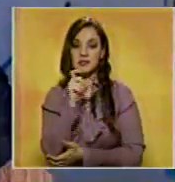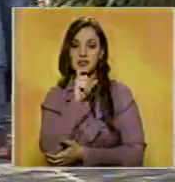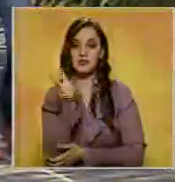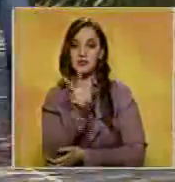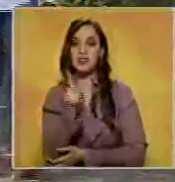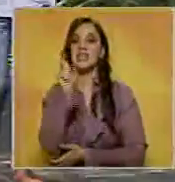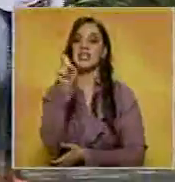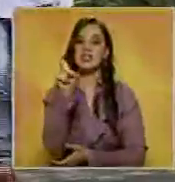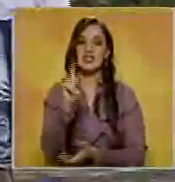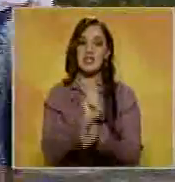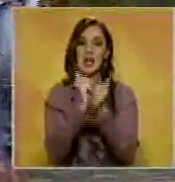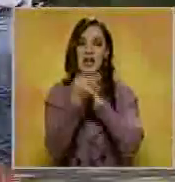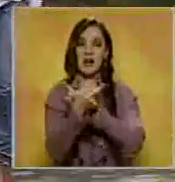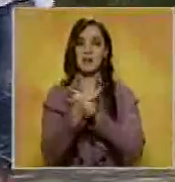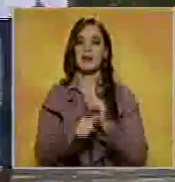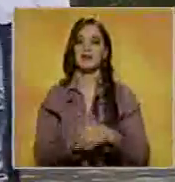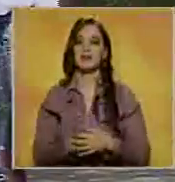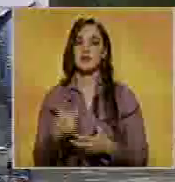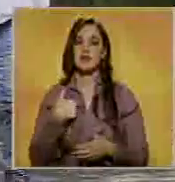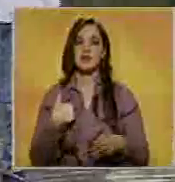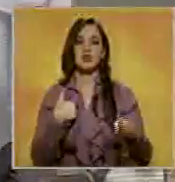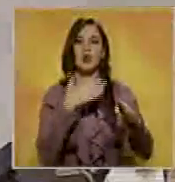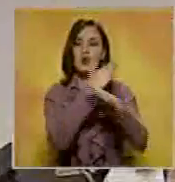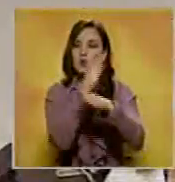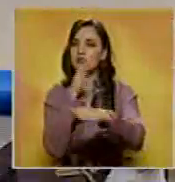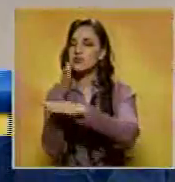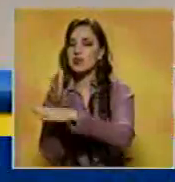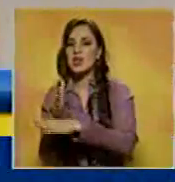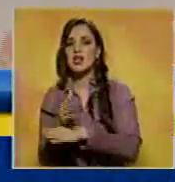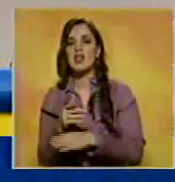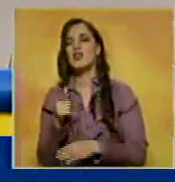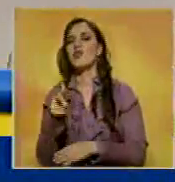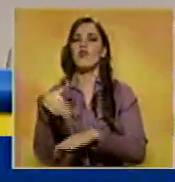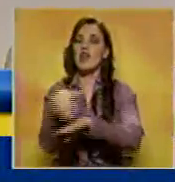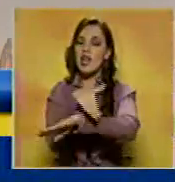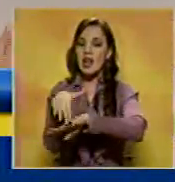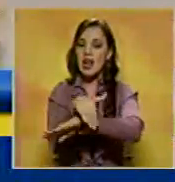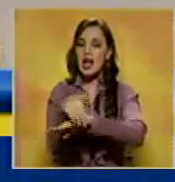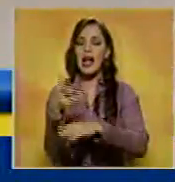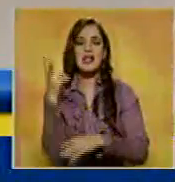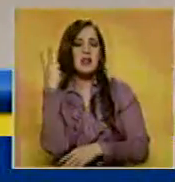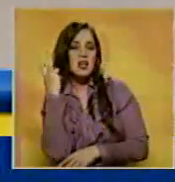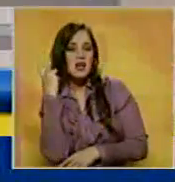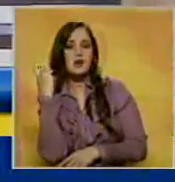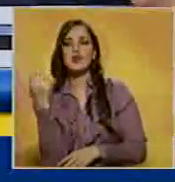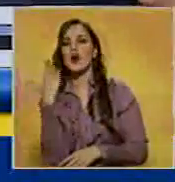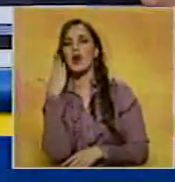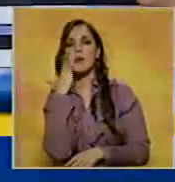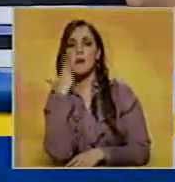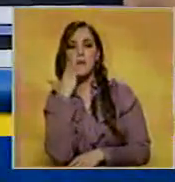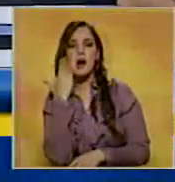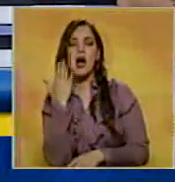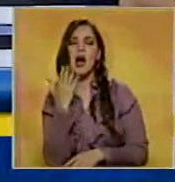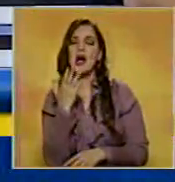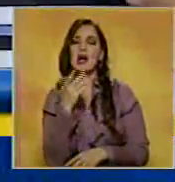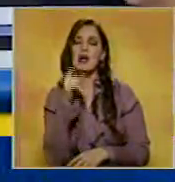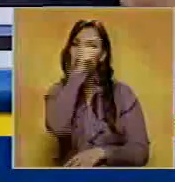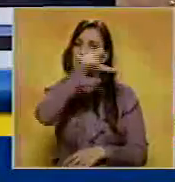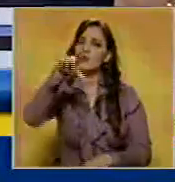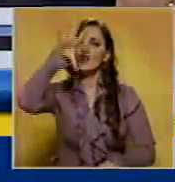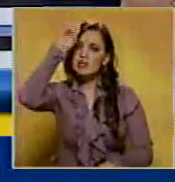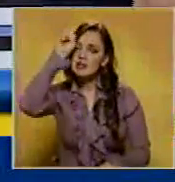cambio. Recorriendo todo el país y por donde voy, tú hablas con las amas de casa en las colas, con los muchachos en la calle, con los trabajadores. La gente